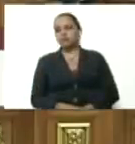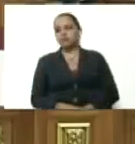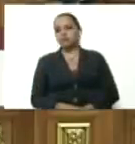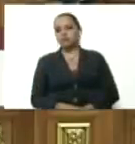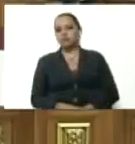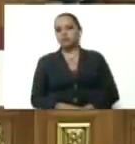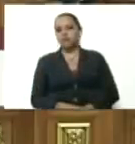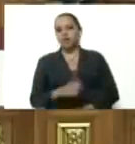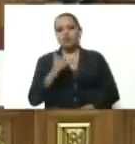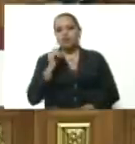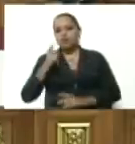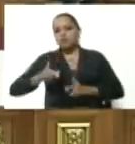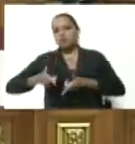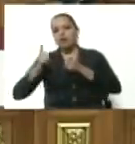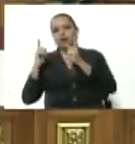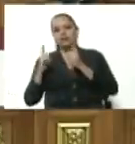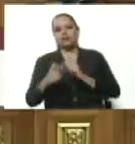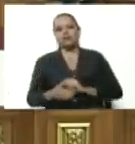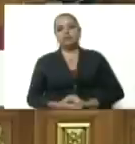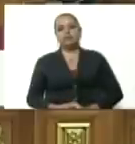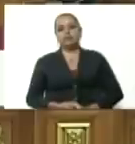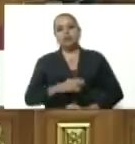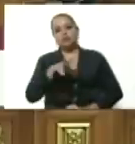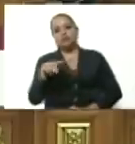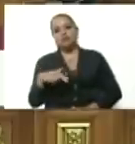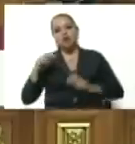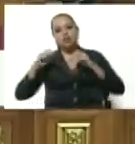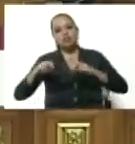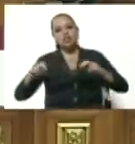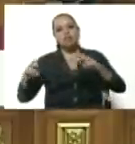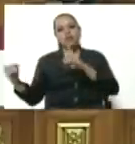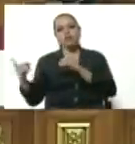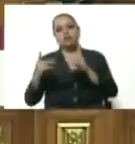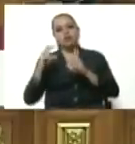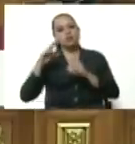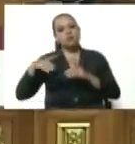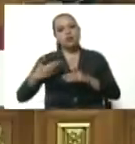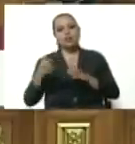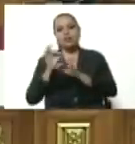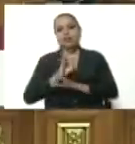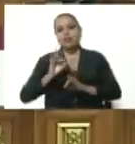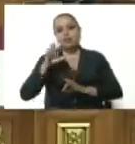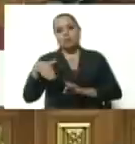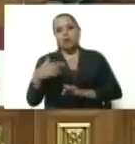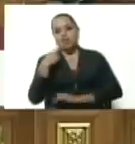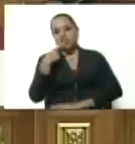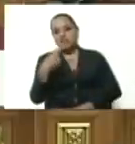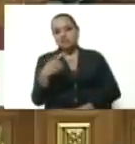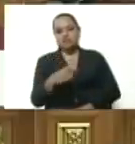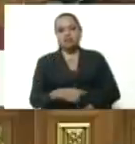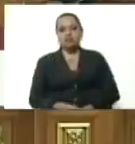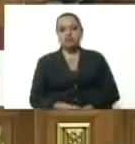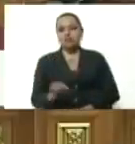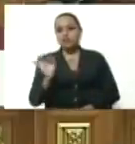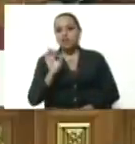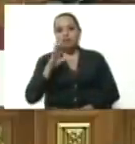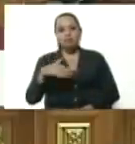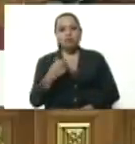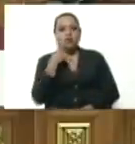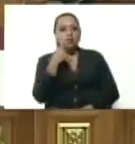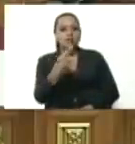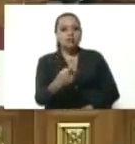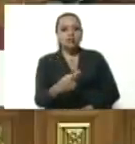No se puede, pues. Y lo sentamos y lo discutimos y no se puede. Nadie puede negar, nadie, en verdad, nadie puede